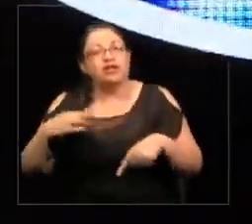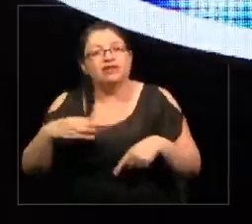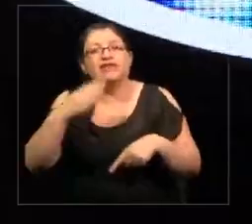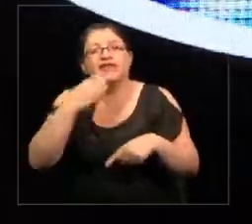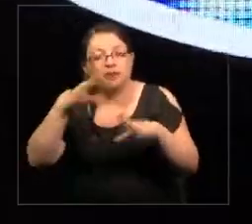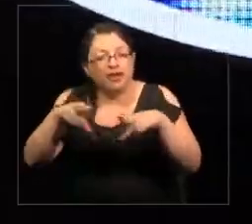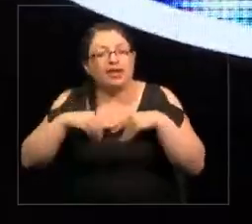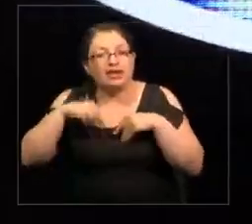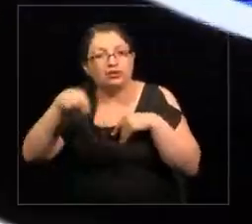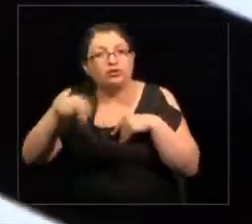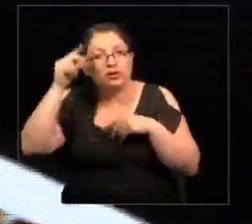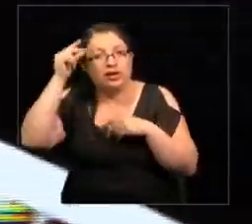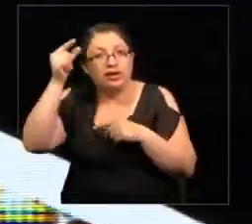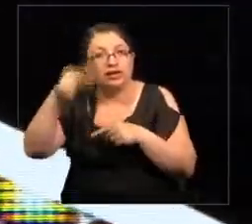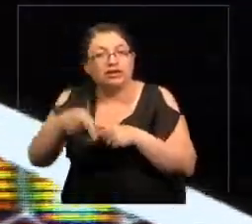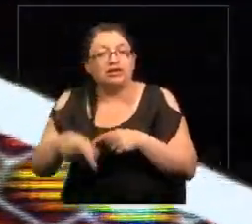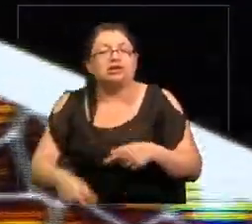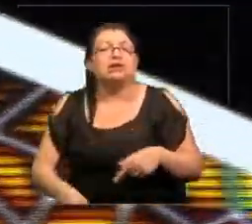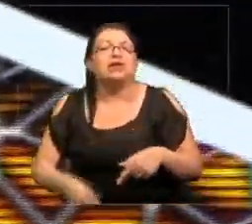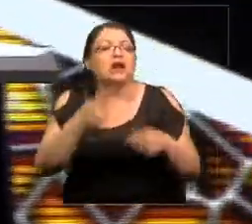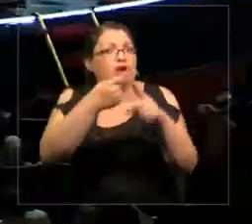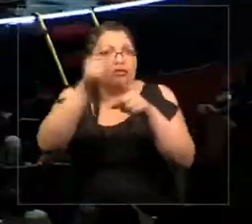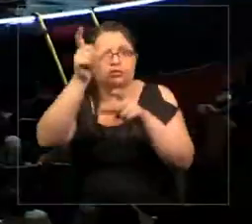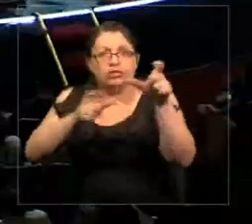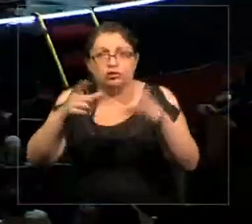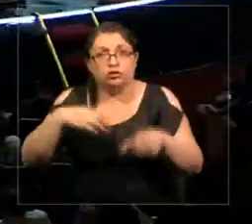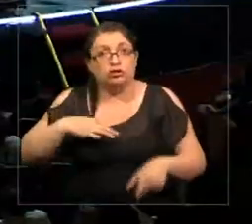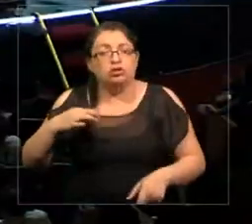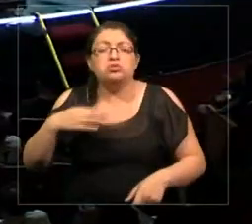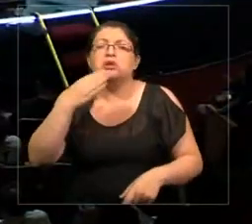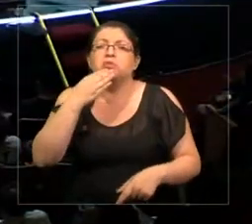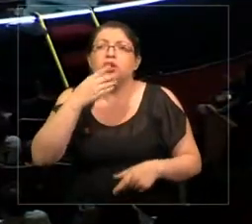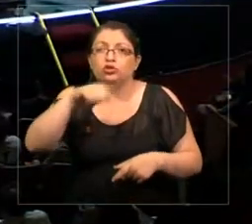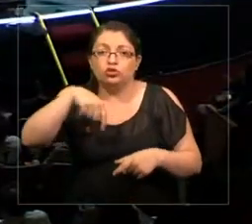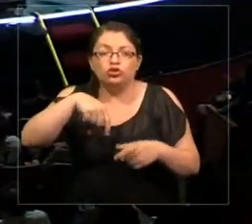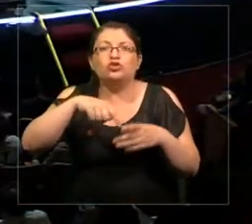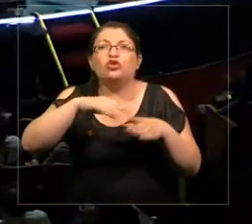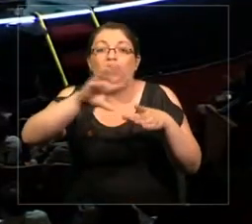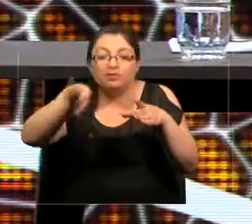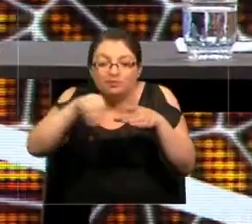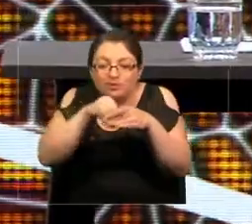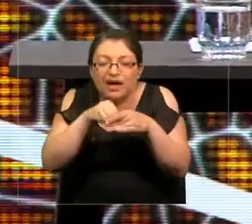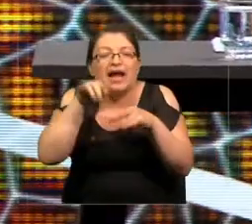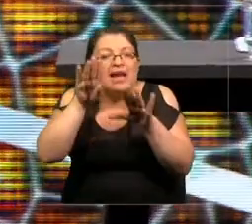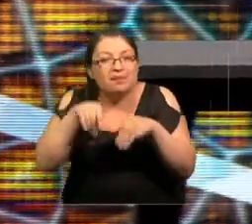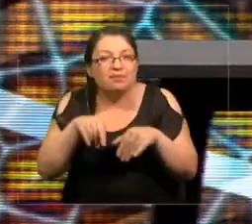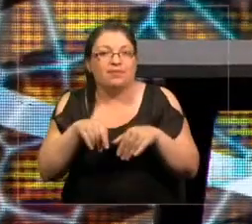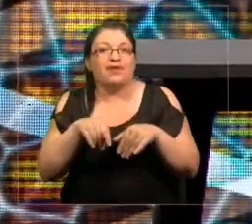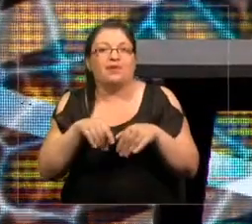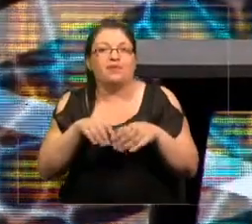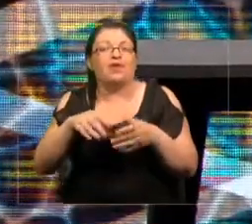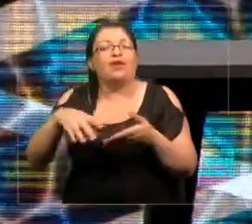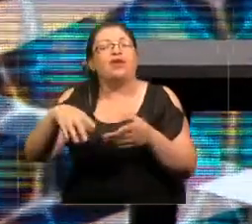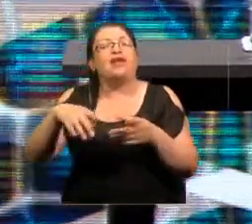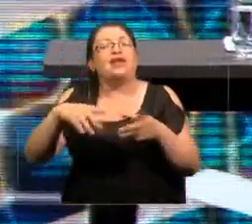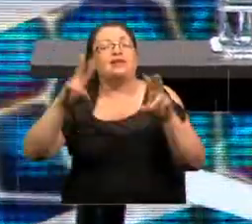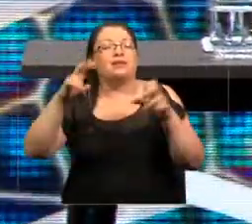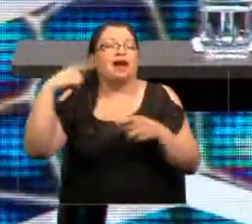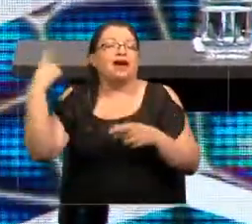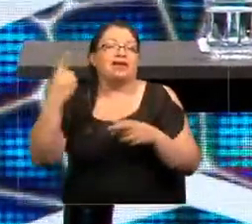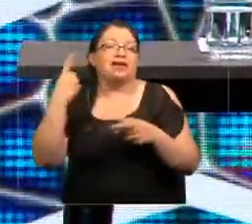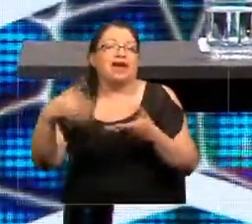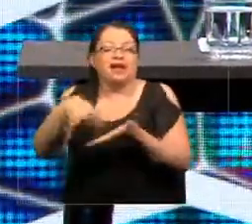esta idea y nosotros ciudadanos estamos inmersos en esta retórica general de la ciudad sostenible